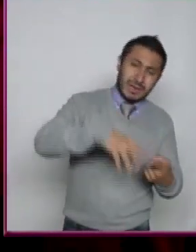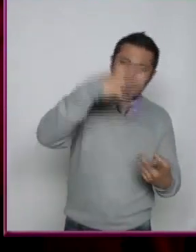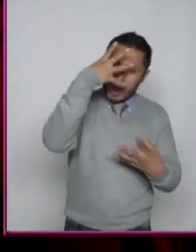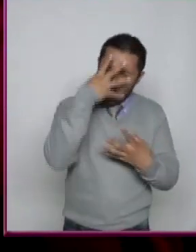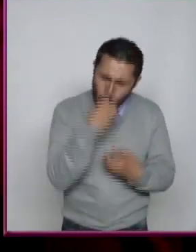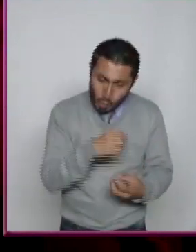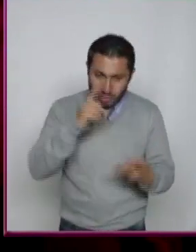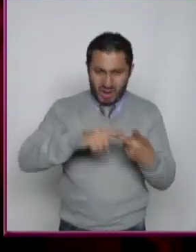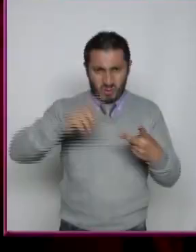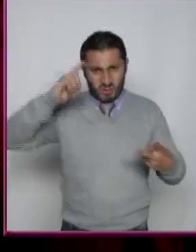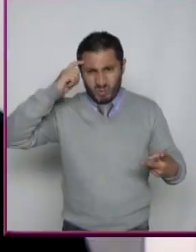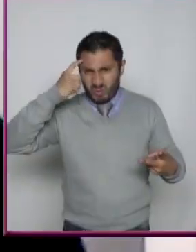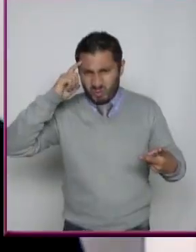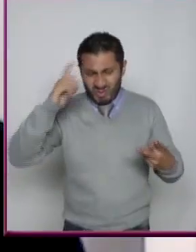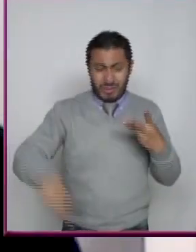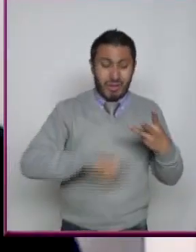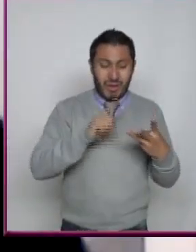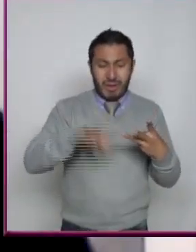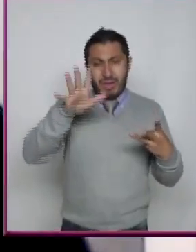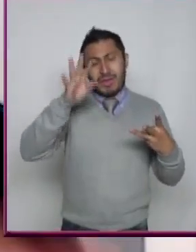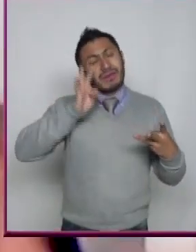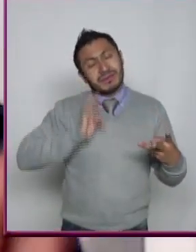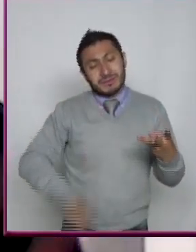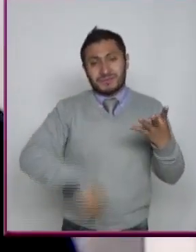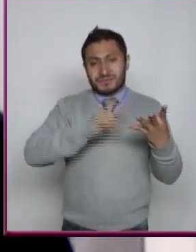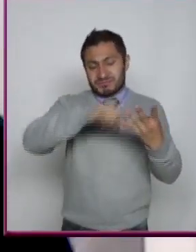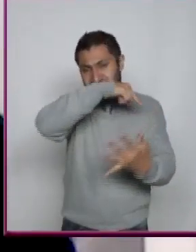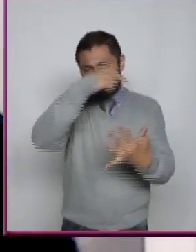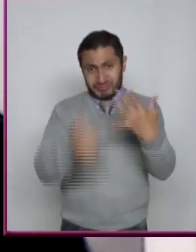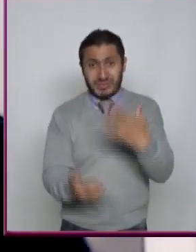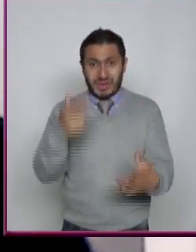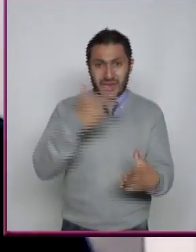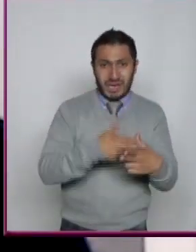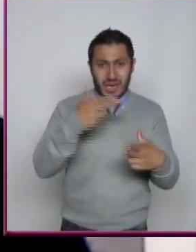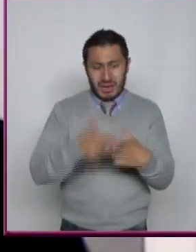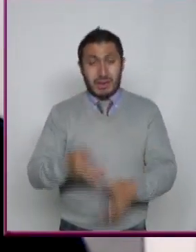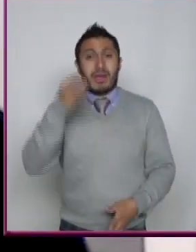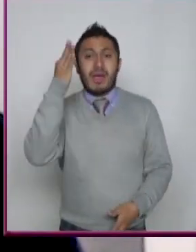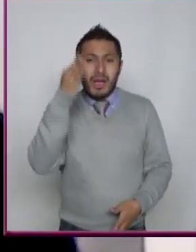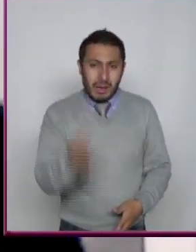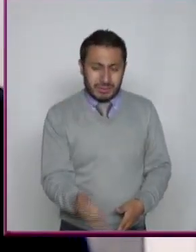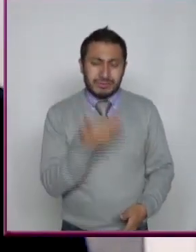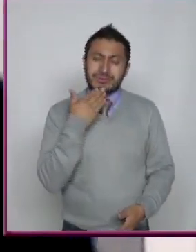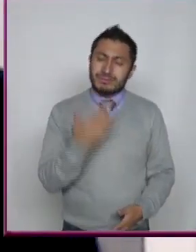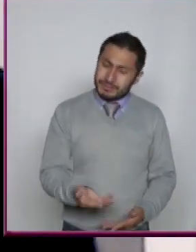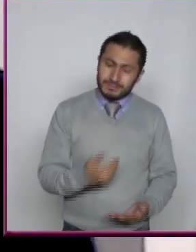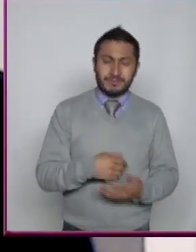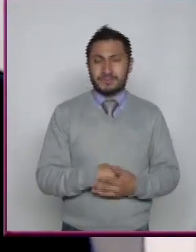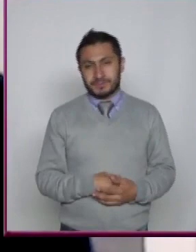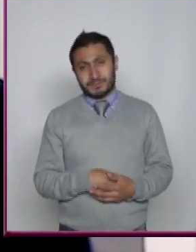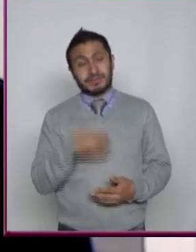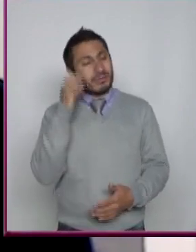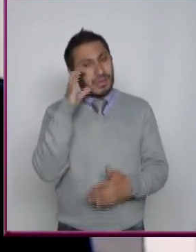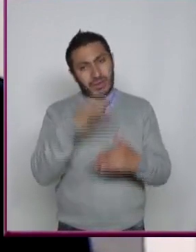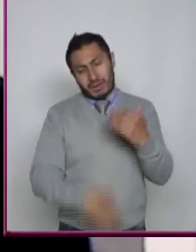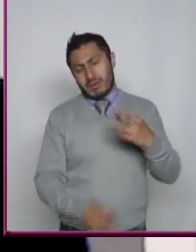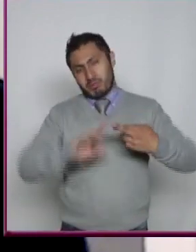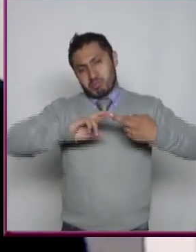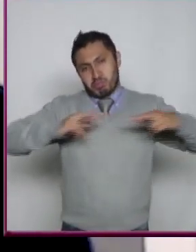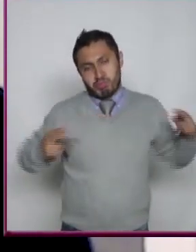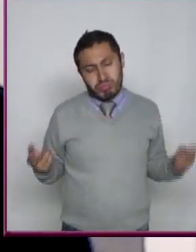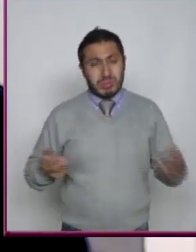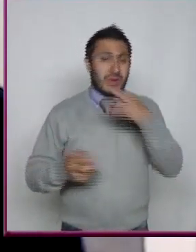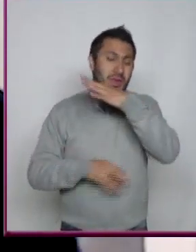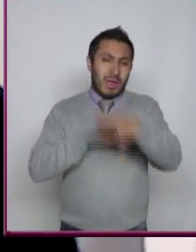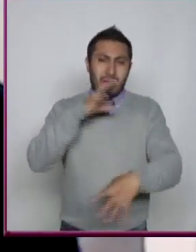pueda sentir enojo, en la que se pueda sentir tranquilidad y que finalmente lleguemos a la aceptación de está bien, esto terminó, ¿no? Y